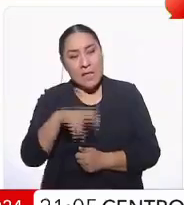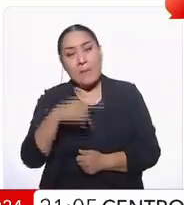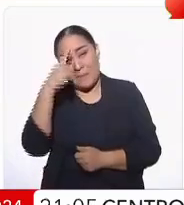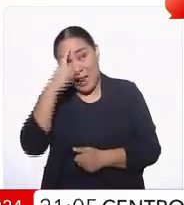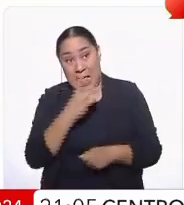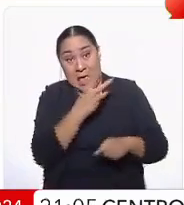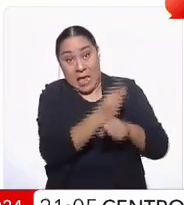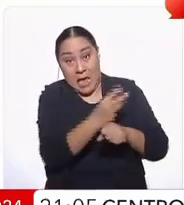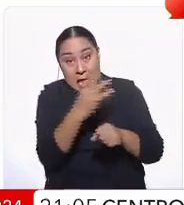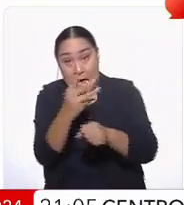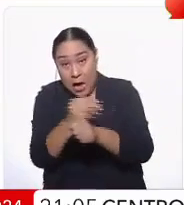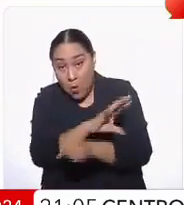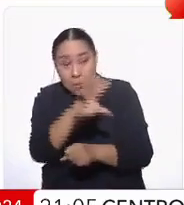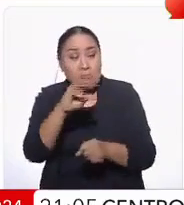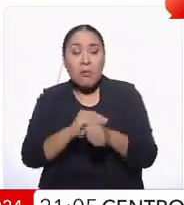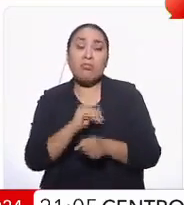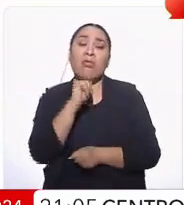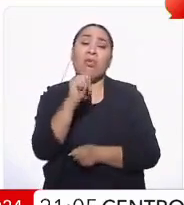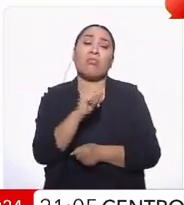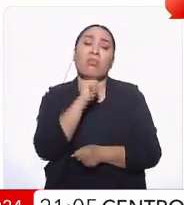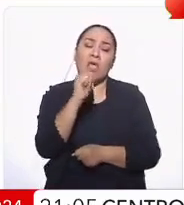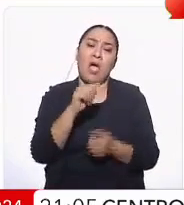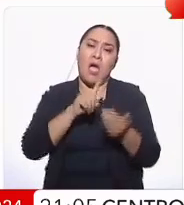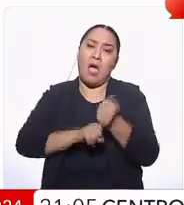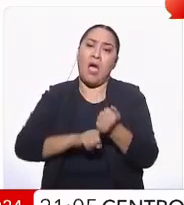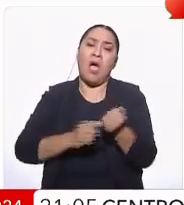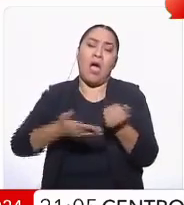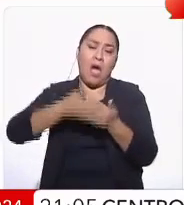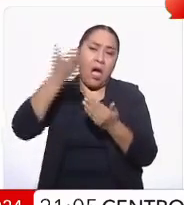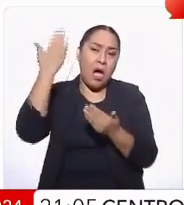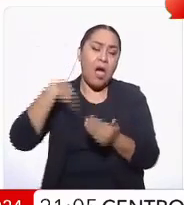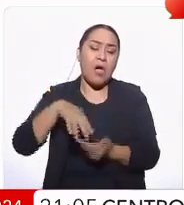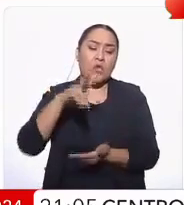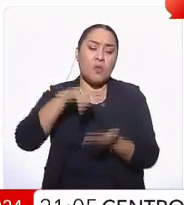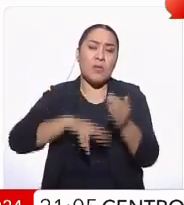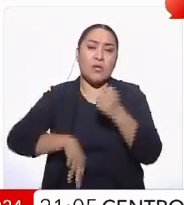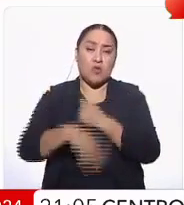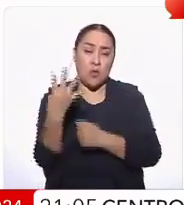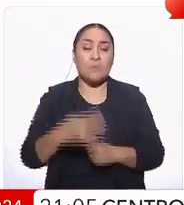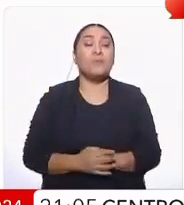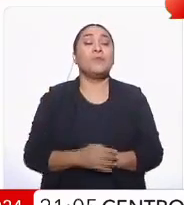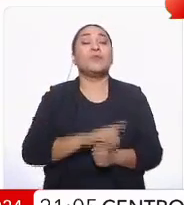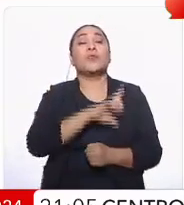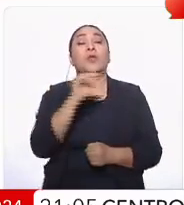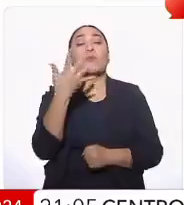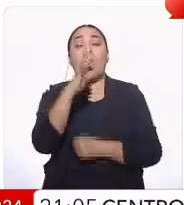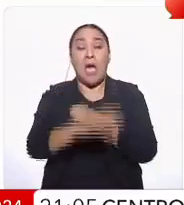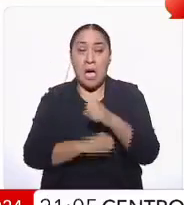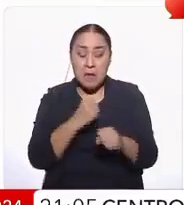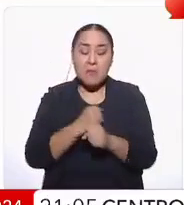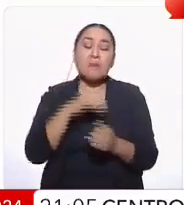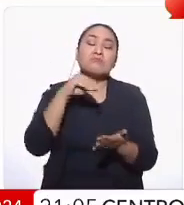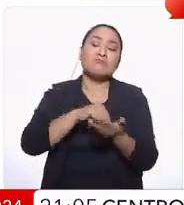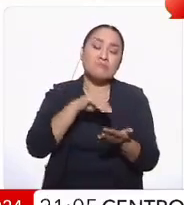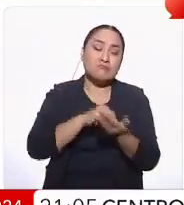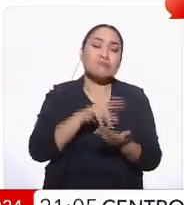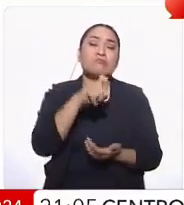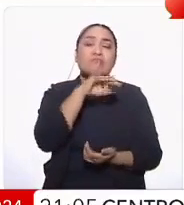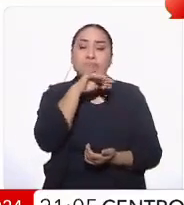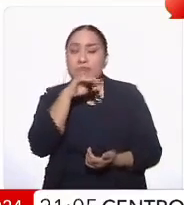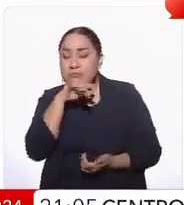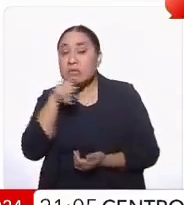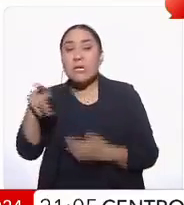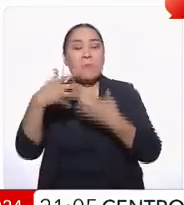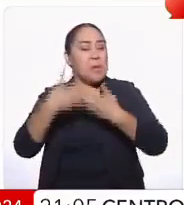reparar de forma íntegra los daños causados en 2014. 10 años después, la contaminación persiste, junto con la resistencia